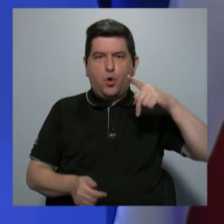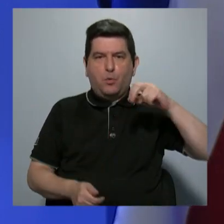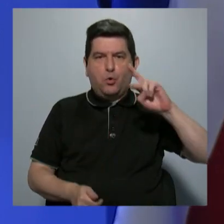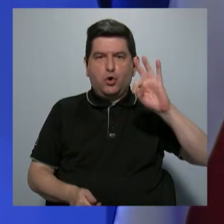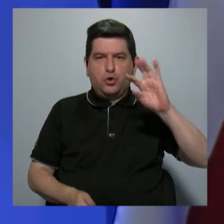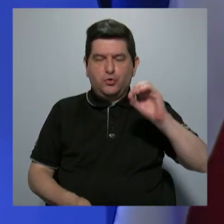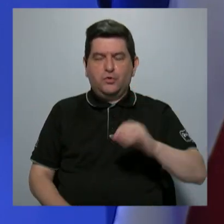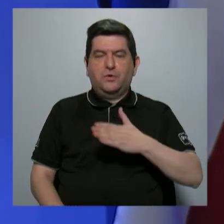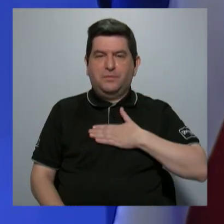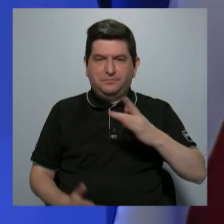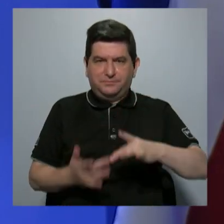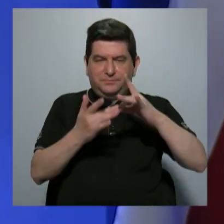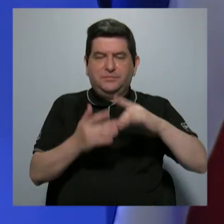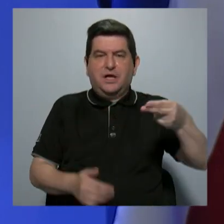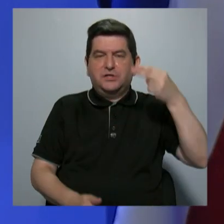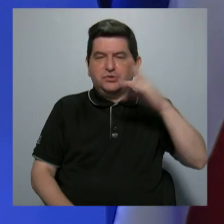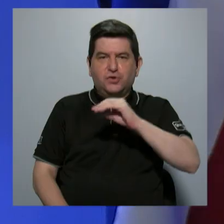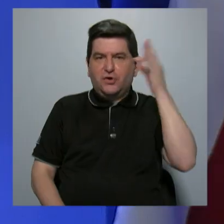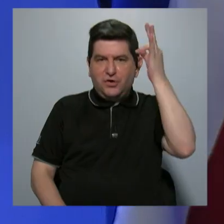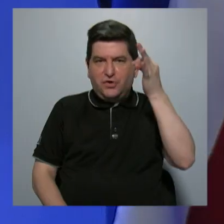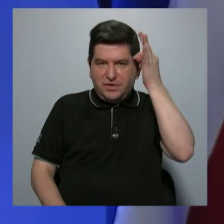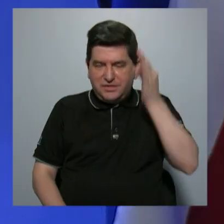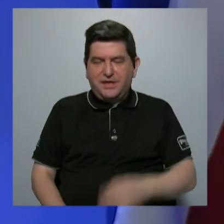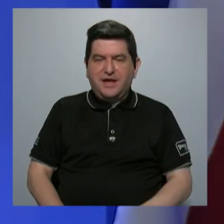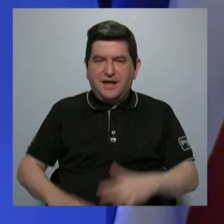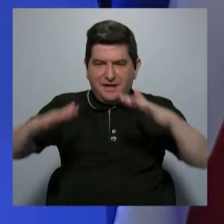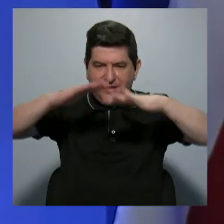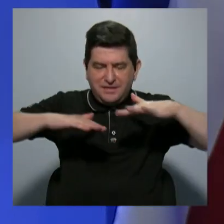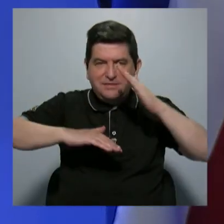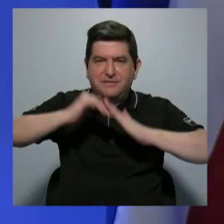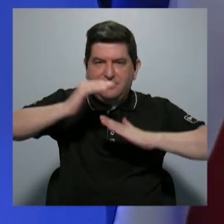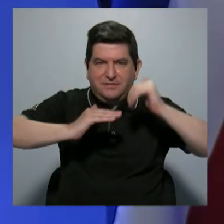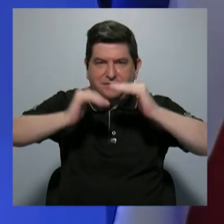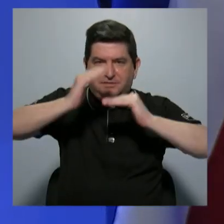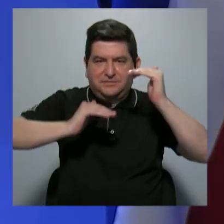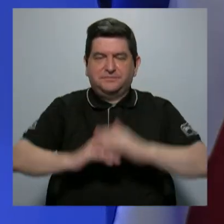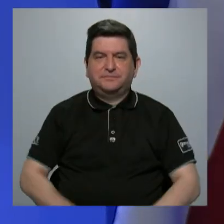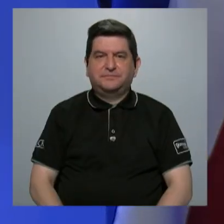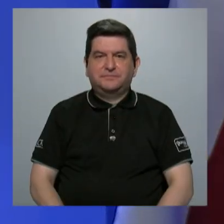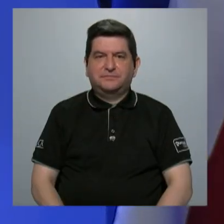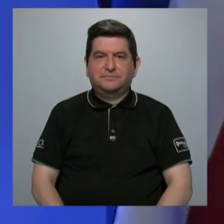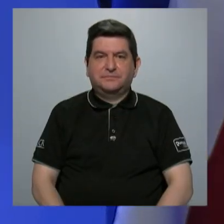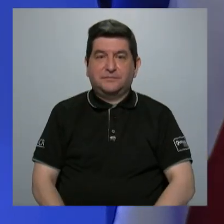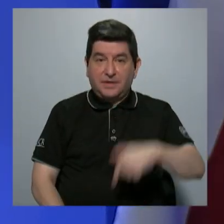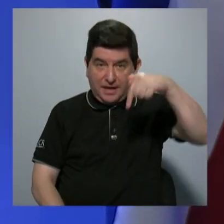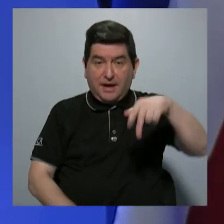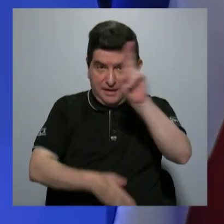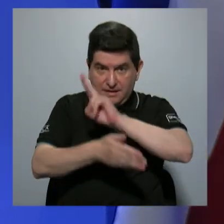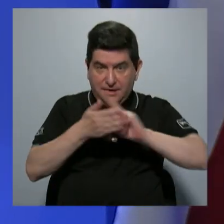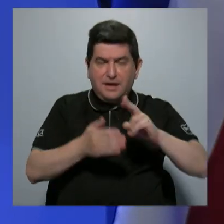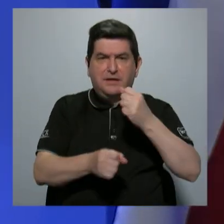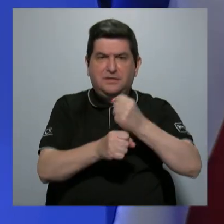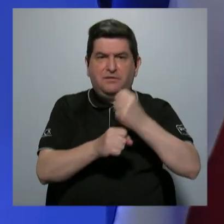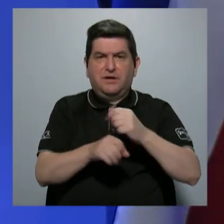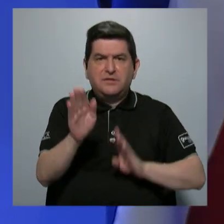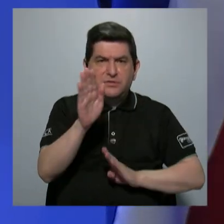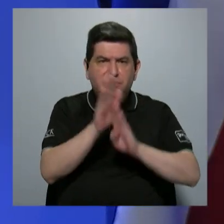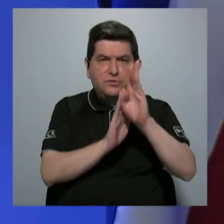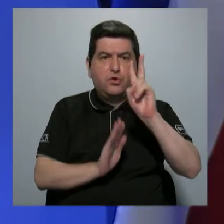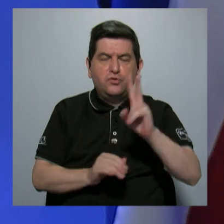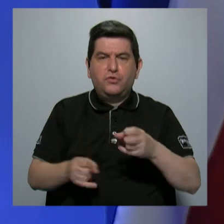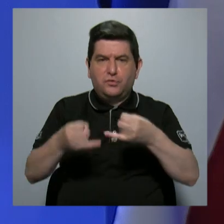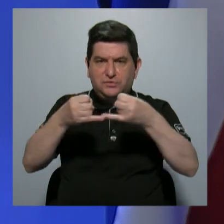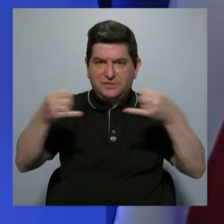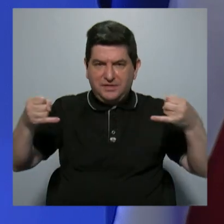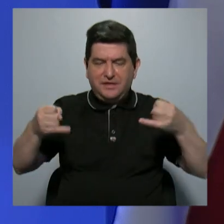es en historia y teoría del espacio construido. Cuando llegué a la universidad empecé a trabajar en el desarrollo de 2 líneas